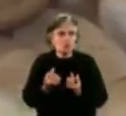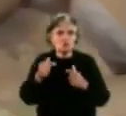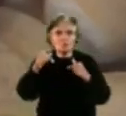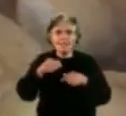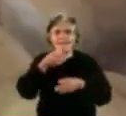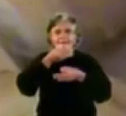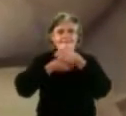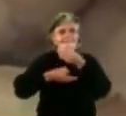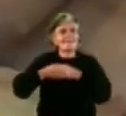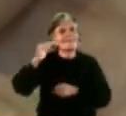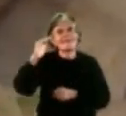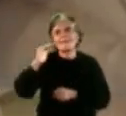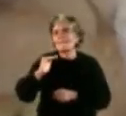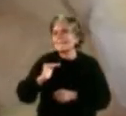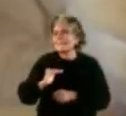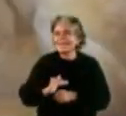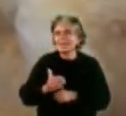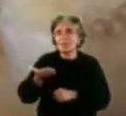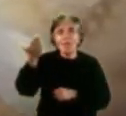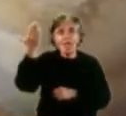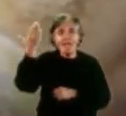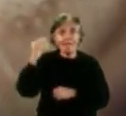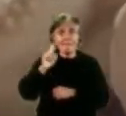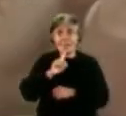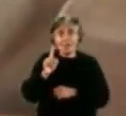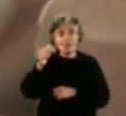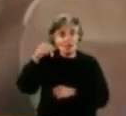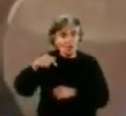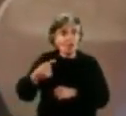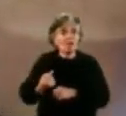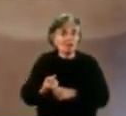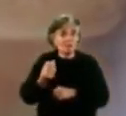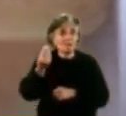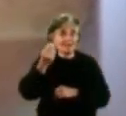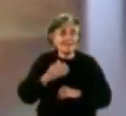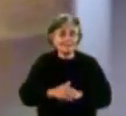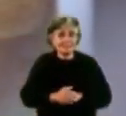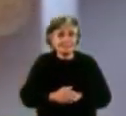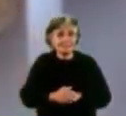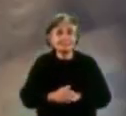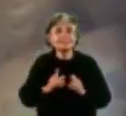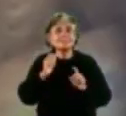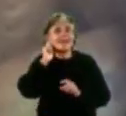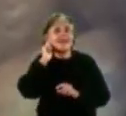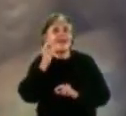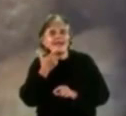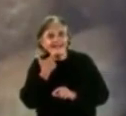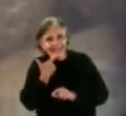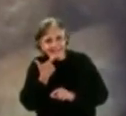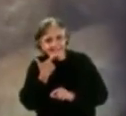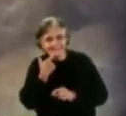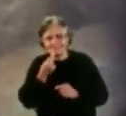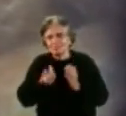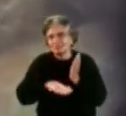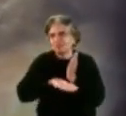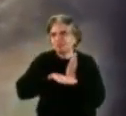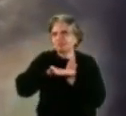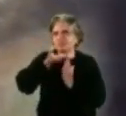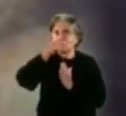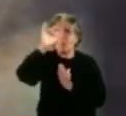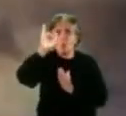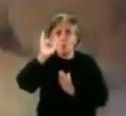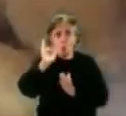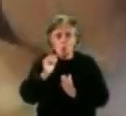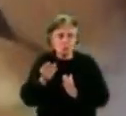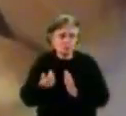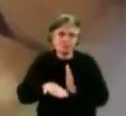bajas que no han pasado años anteriores, y una de las situaciones es que hubo mucho aumento de gas y mucho aumento de la luz. Las boletas aumentaron un montón.